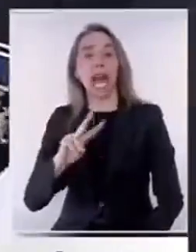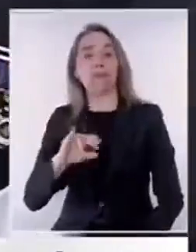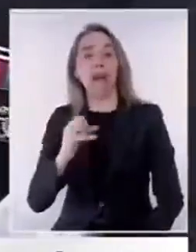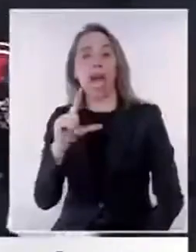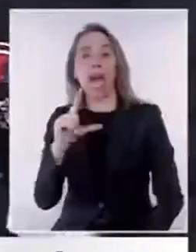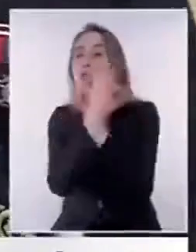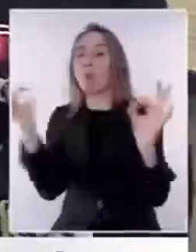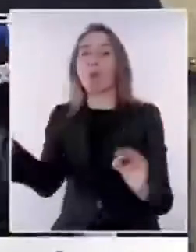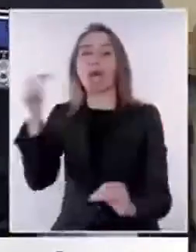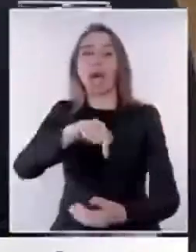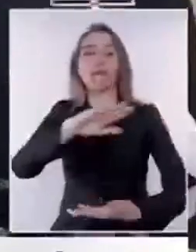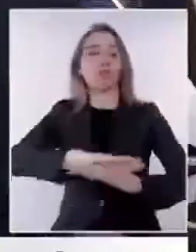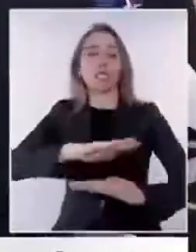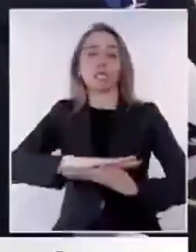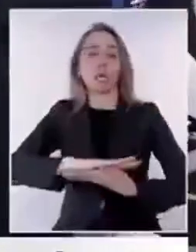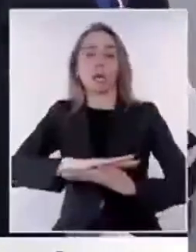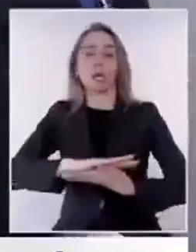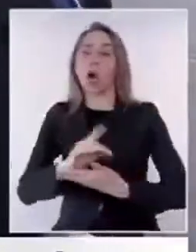Carmela.